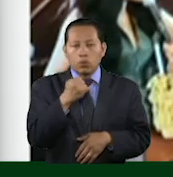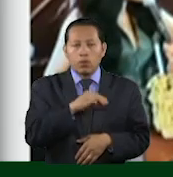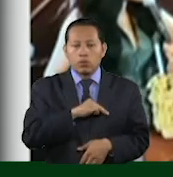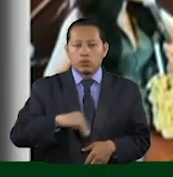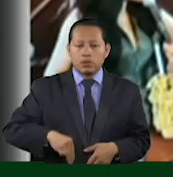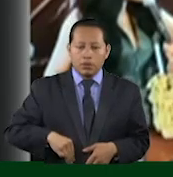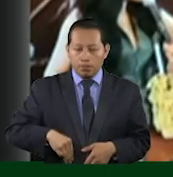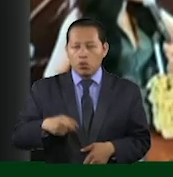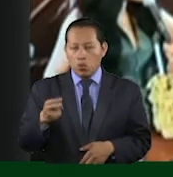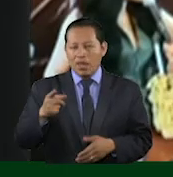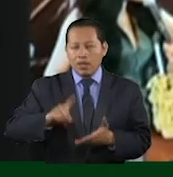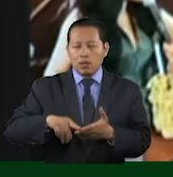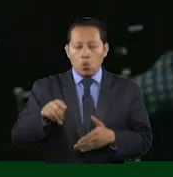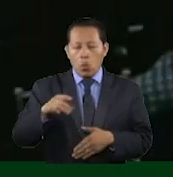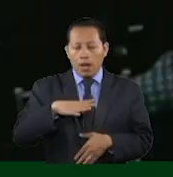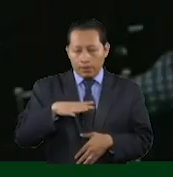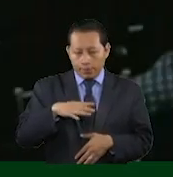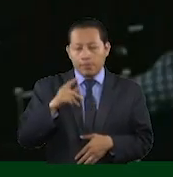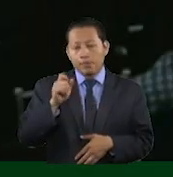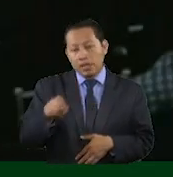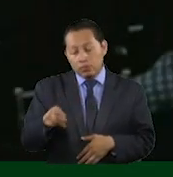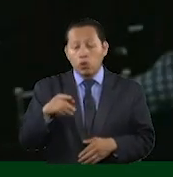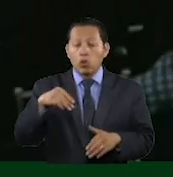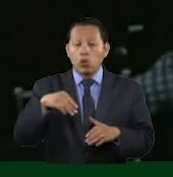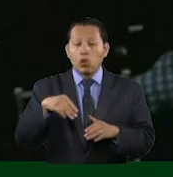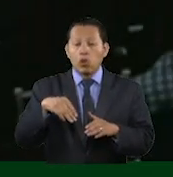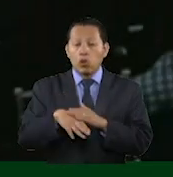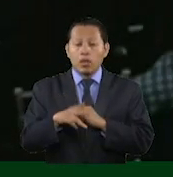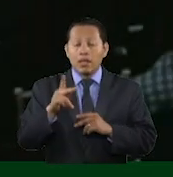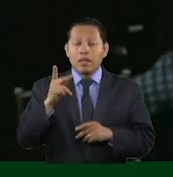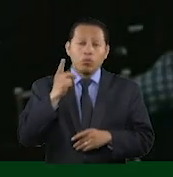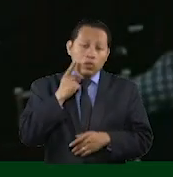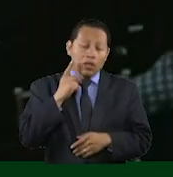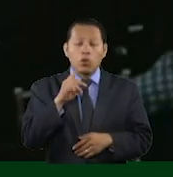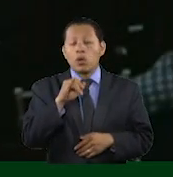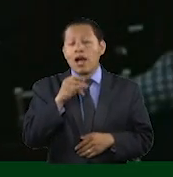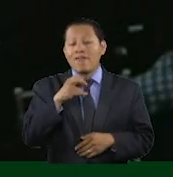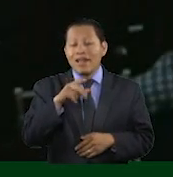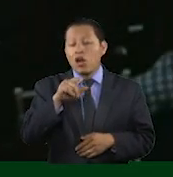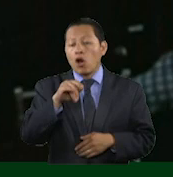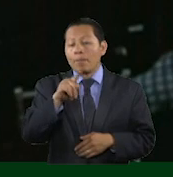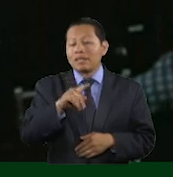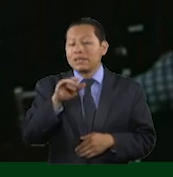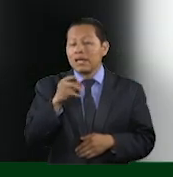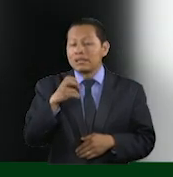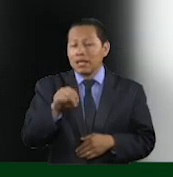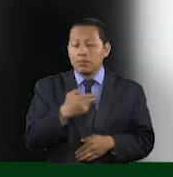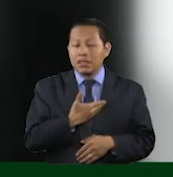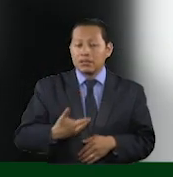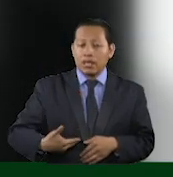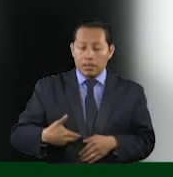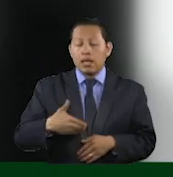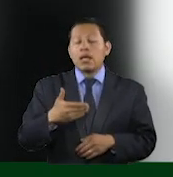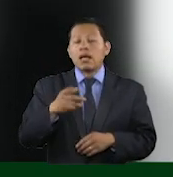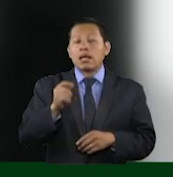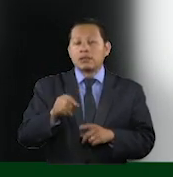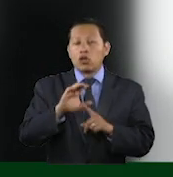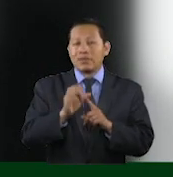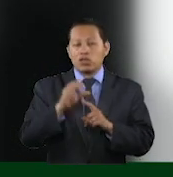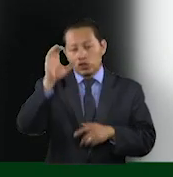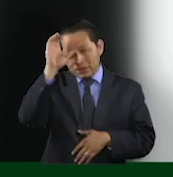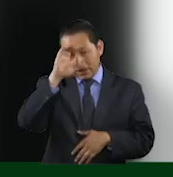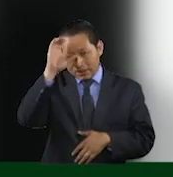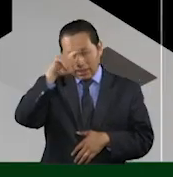de Tepetzalá y al que asistió como invitado el diputado Javier López Casarín, presidente de la Comisión de Ciencia y Tecnología.